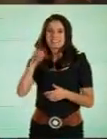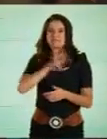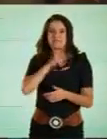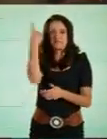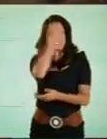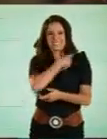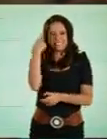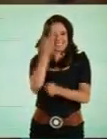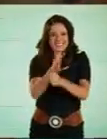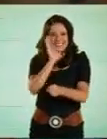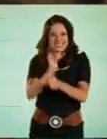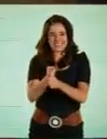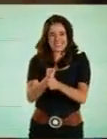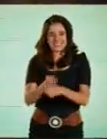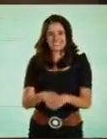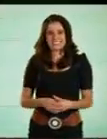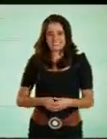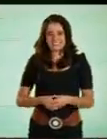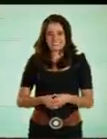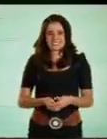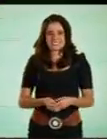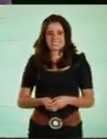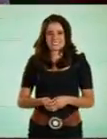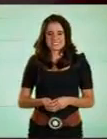Mi cara.